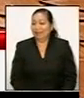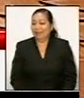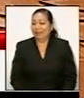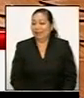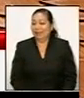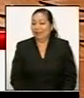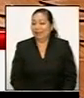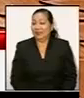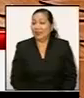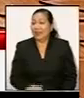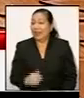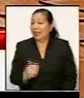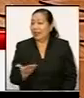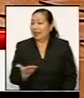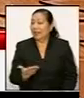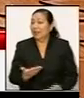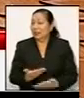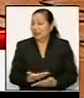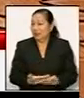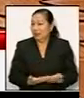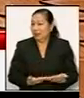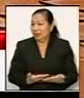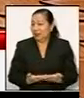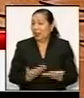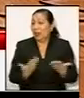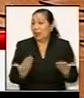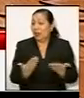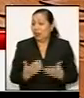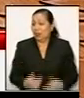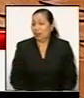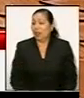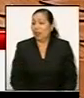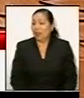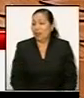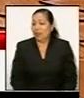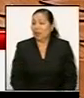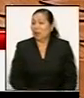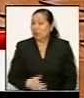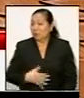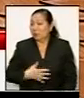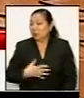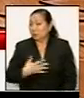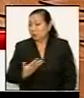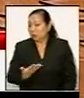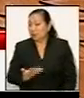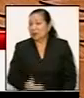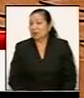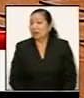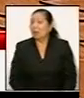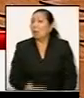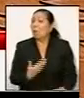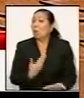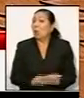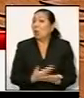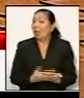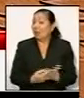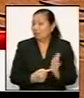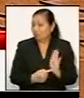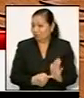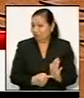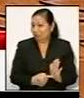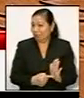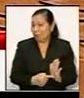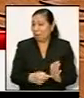hay estas tendencias donde se pueda corroborar la participación de